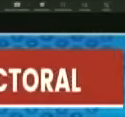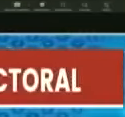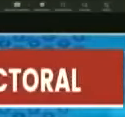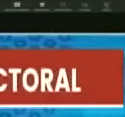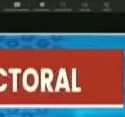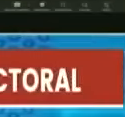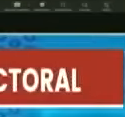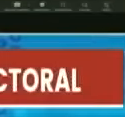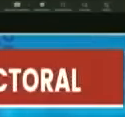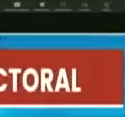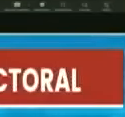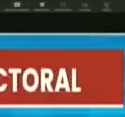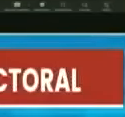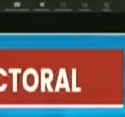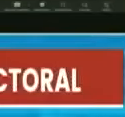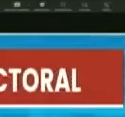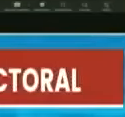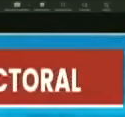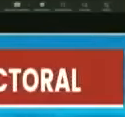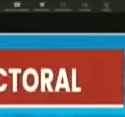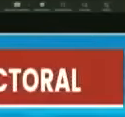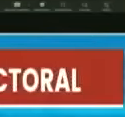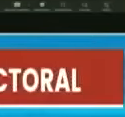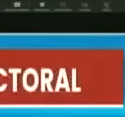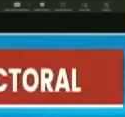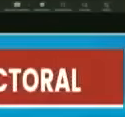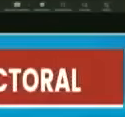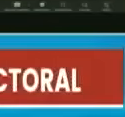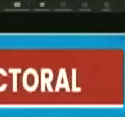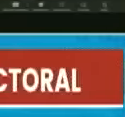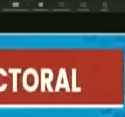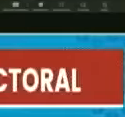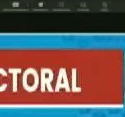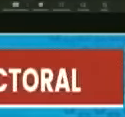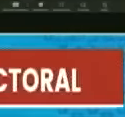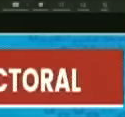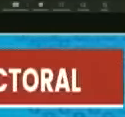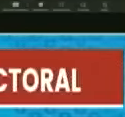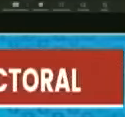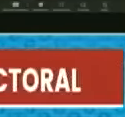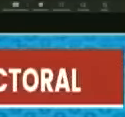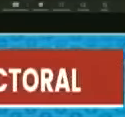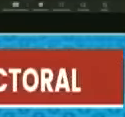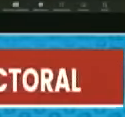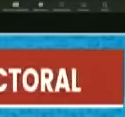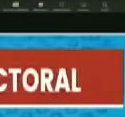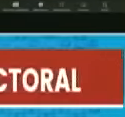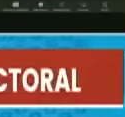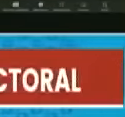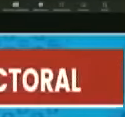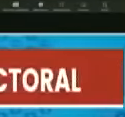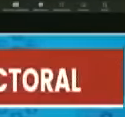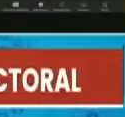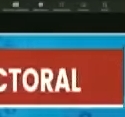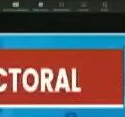usted acoge las condiciones que el árbitro imponga. Que son para todos.